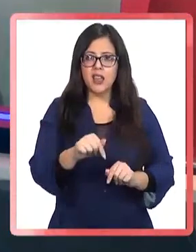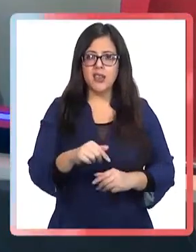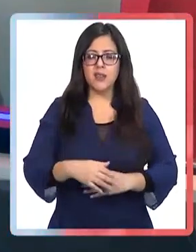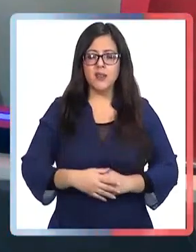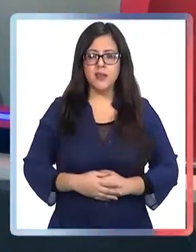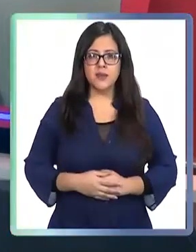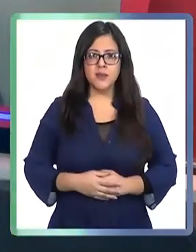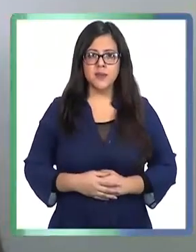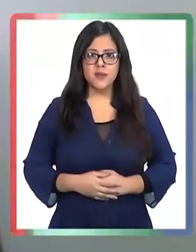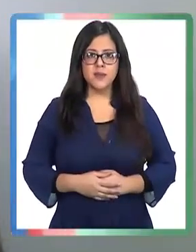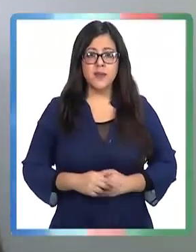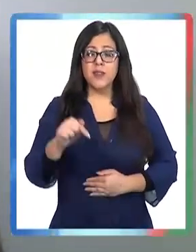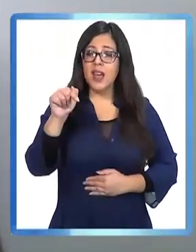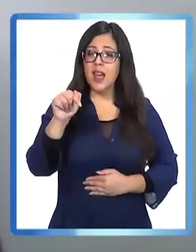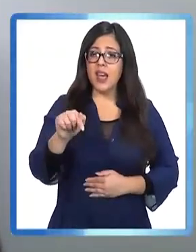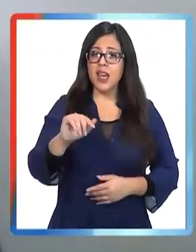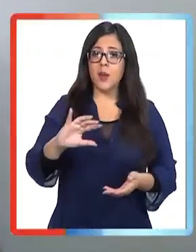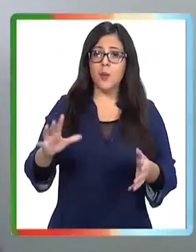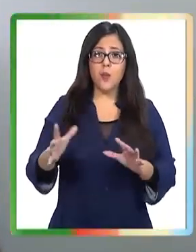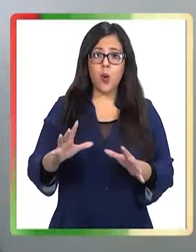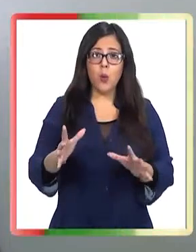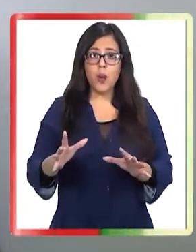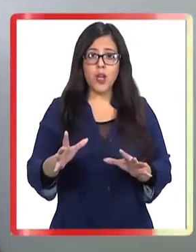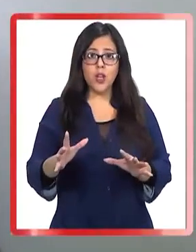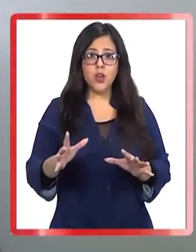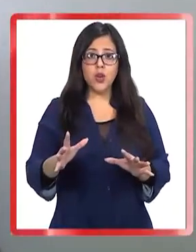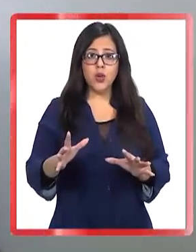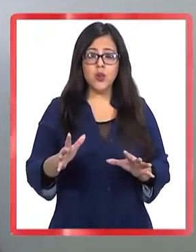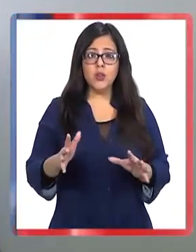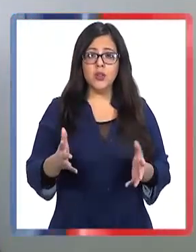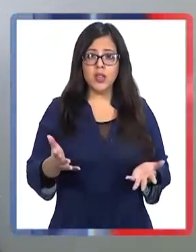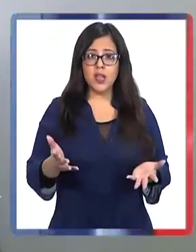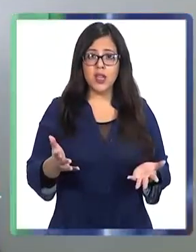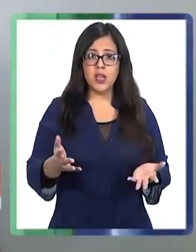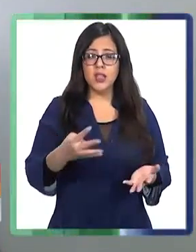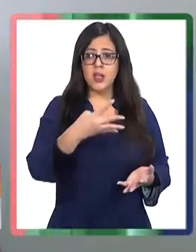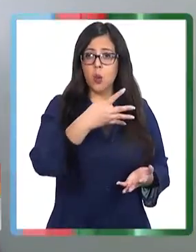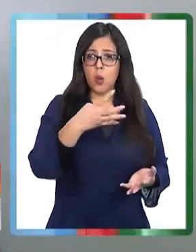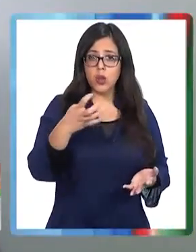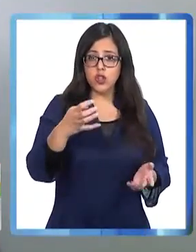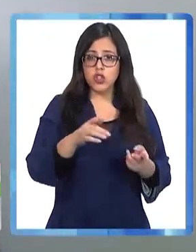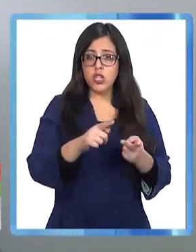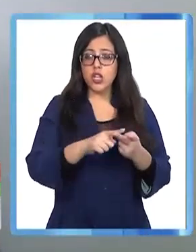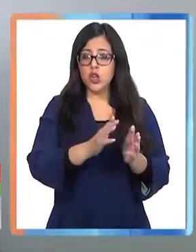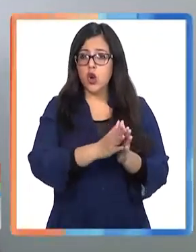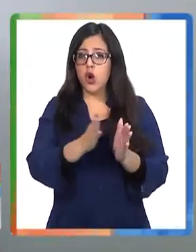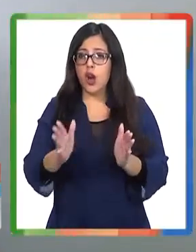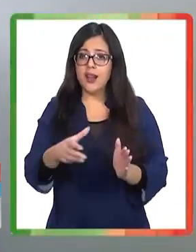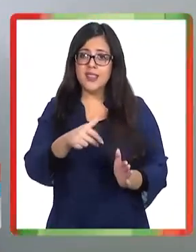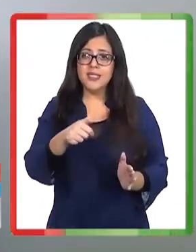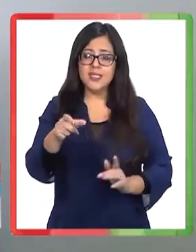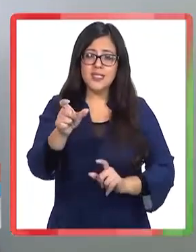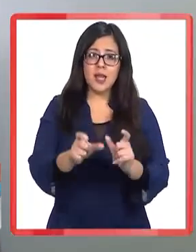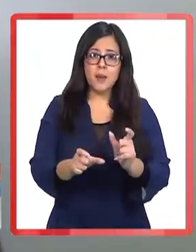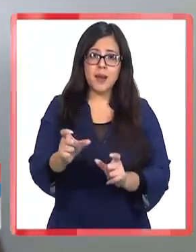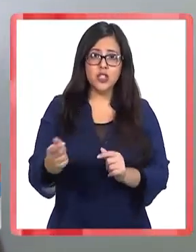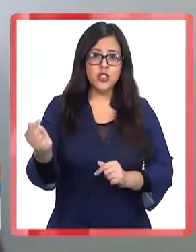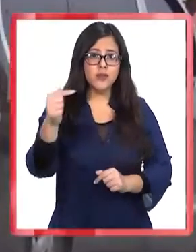no habilitados? Tenemos una estimación de un ingreso diario de entre 400 a 600